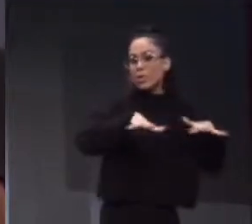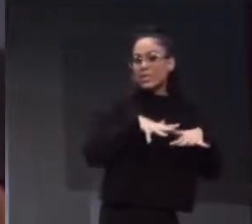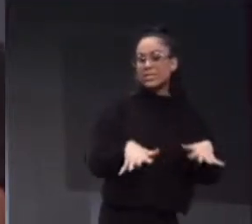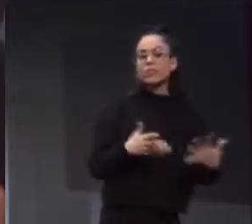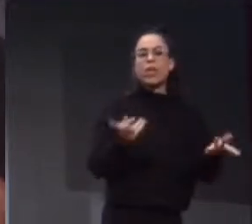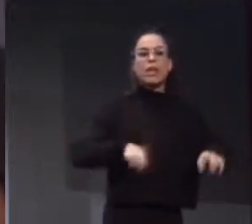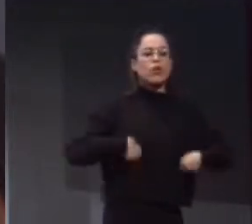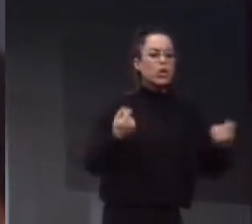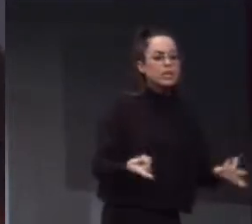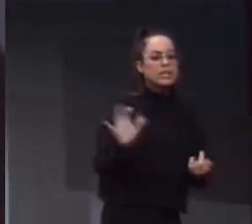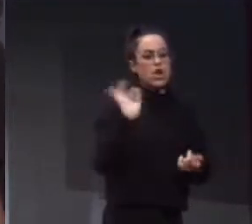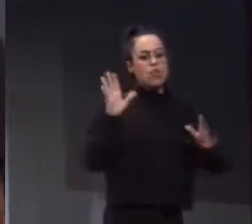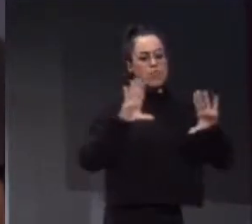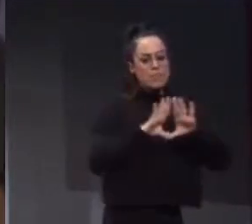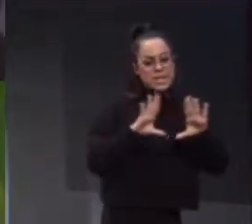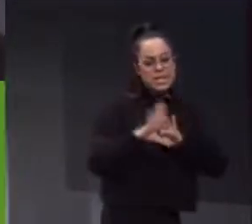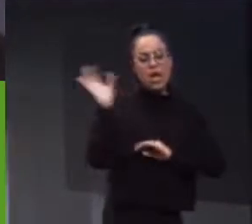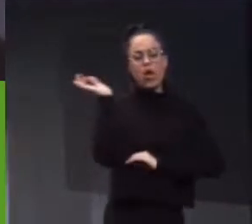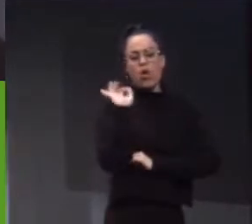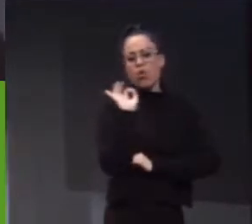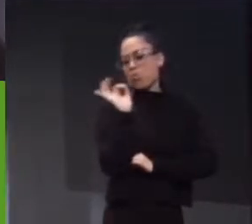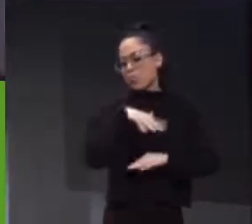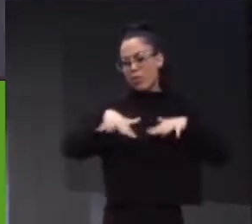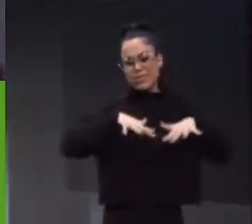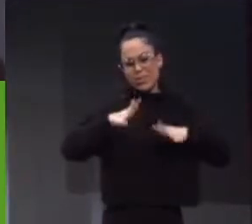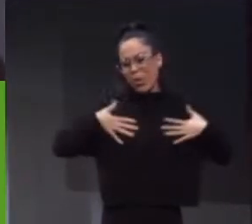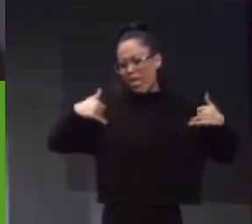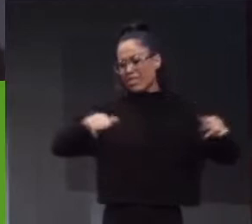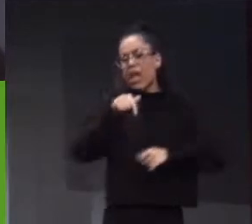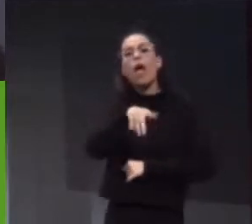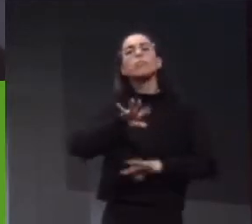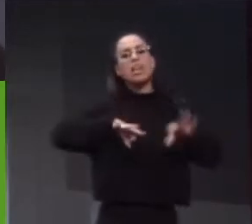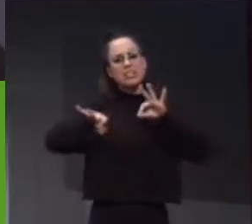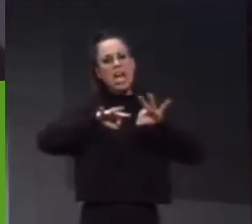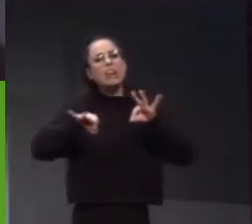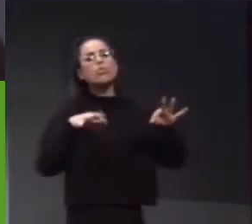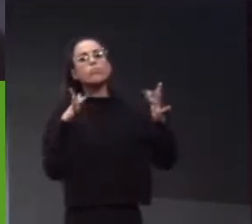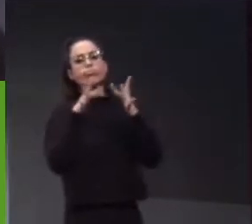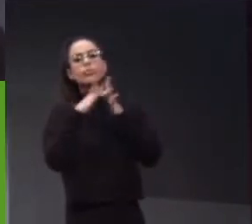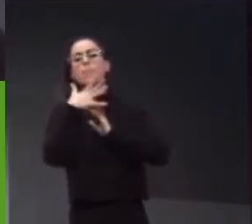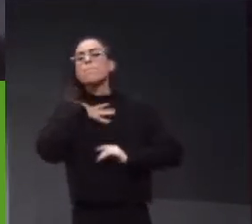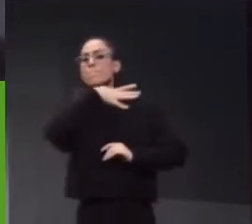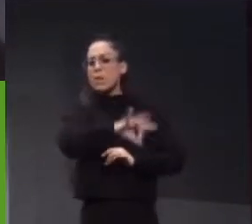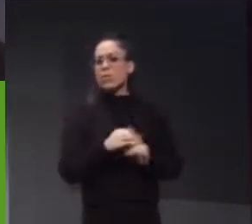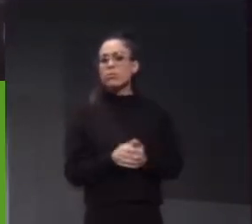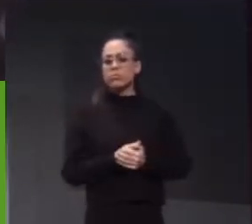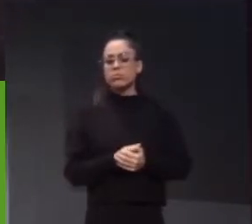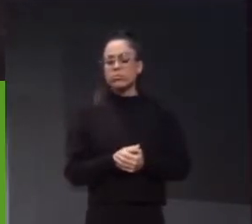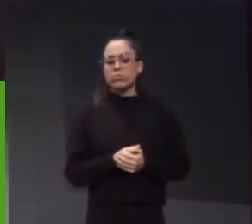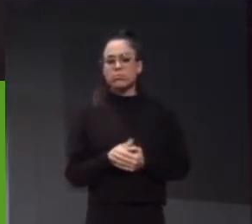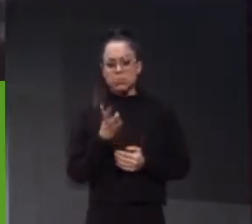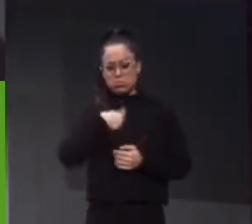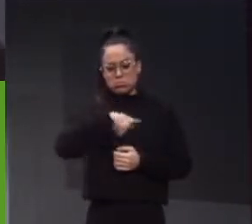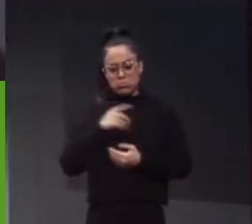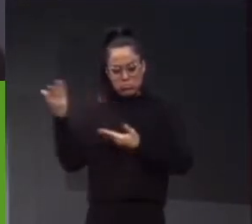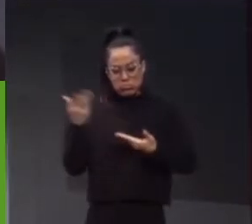los movimientos feministas los movimientos de todo tipo cada vez en el teatro caben en esos días y en el resto de los días pues también está